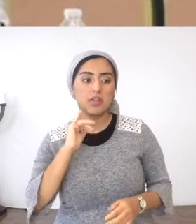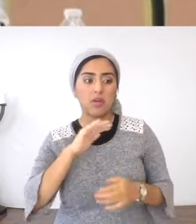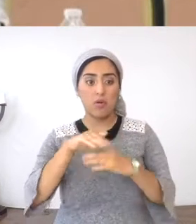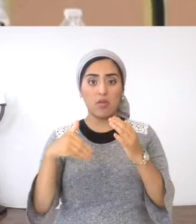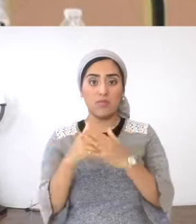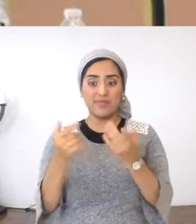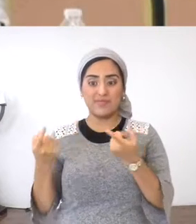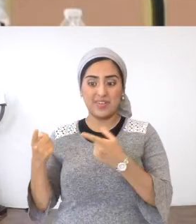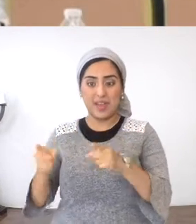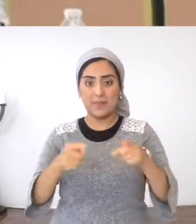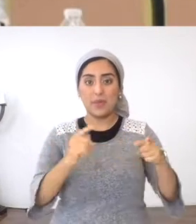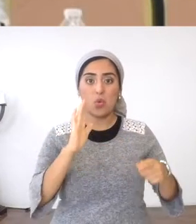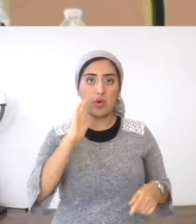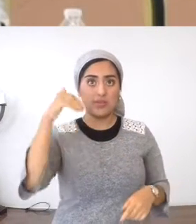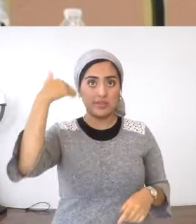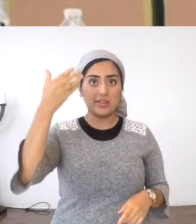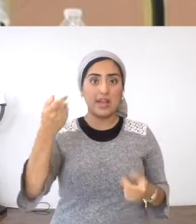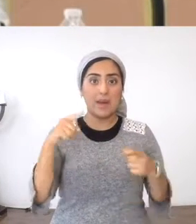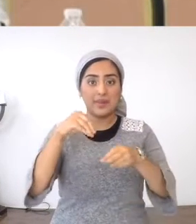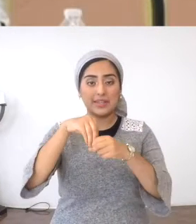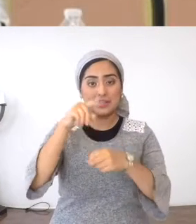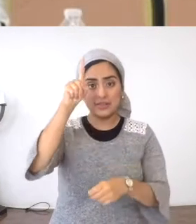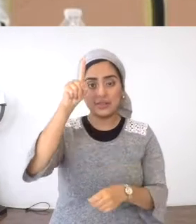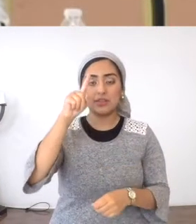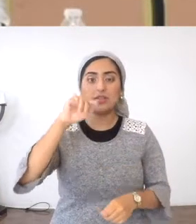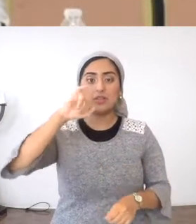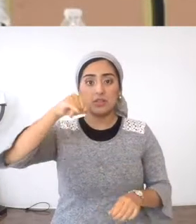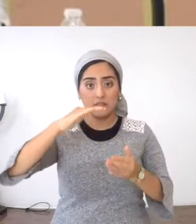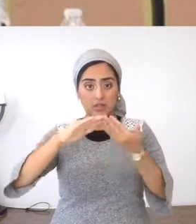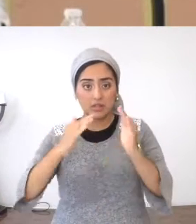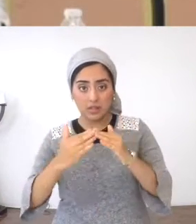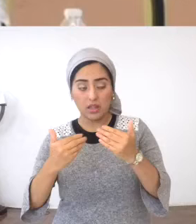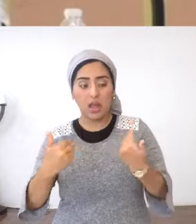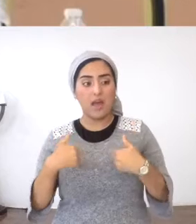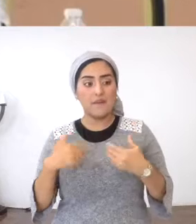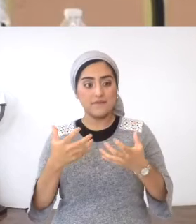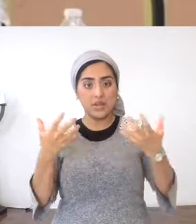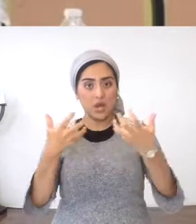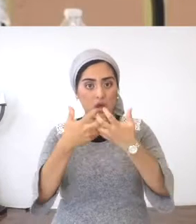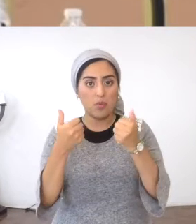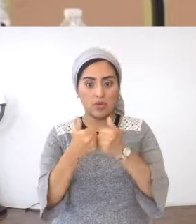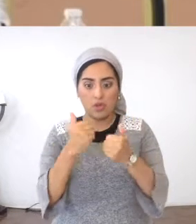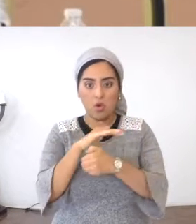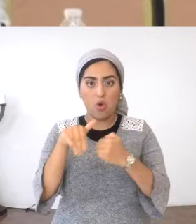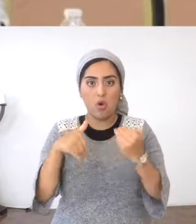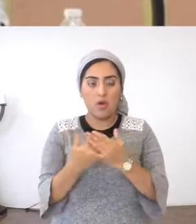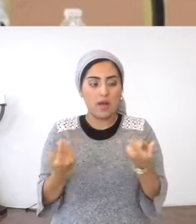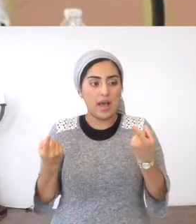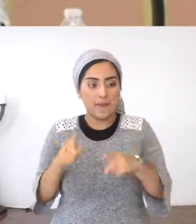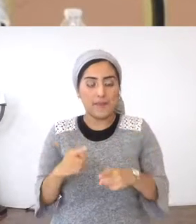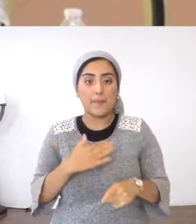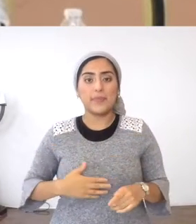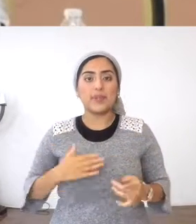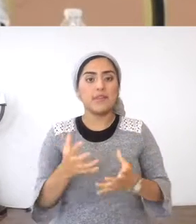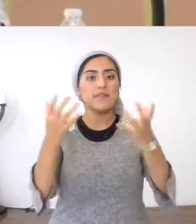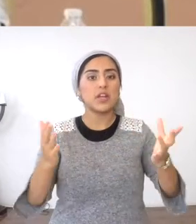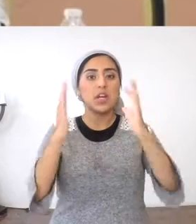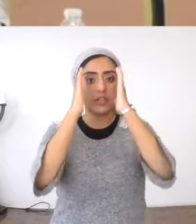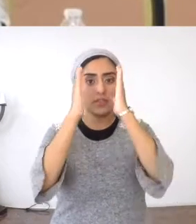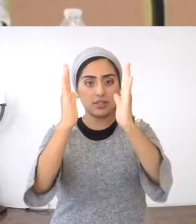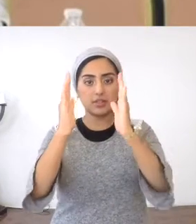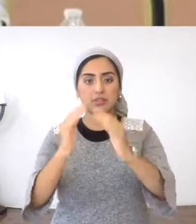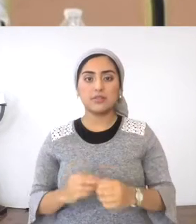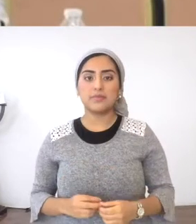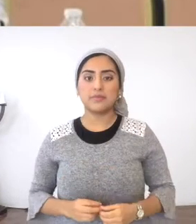a tener Todos estos Acontecimientos Que van a suceder En Jerusalén En Yehushalay Tienen que ver Con todo esto Amados hermanos Por favor